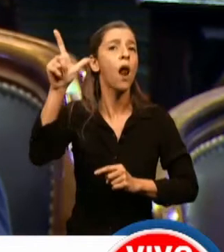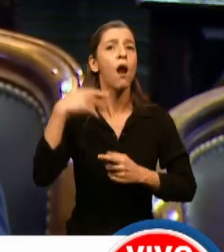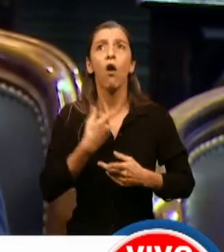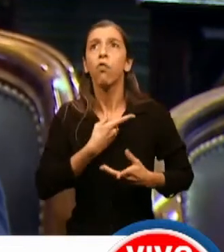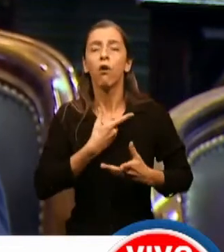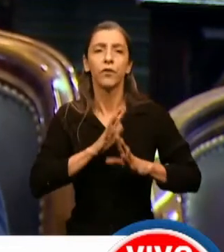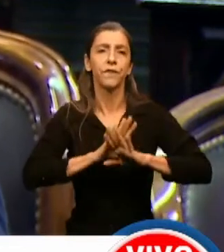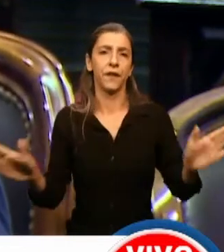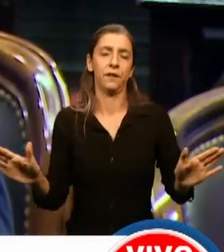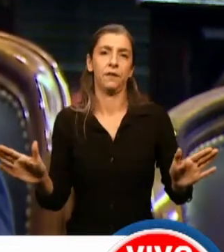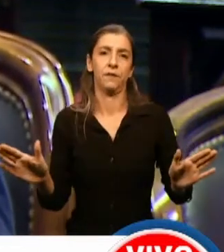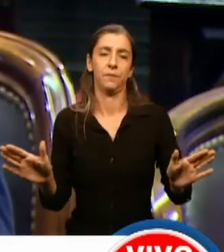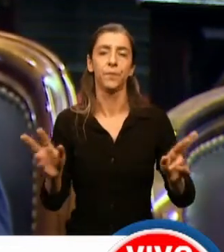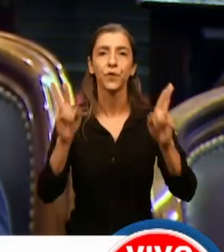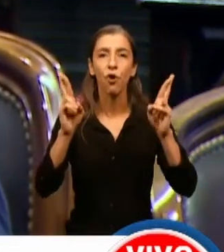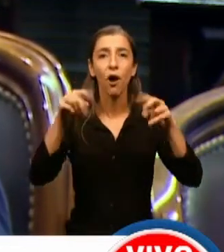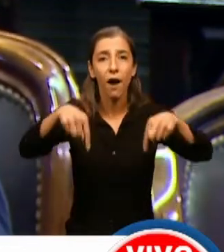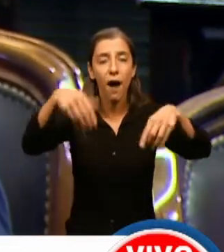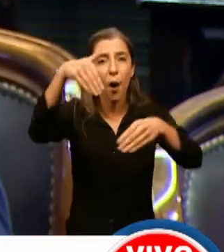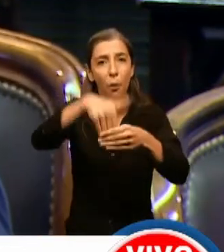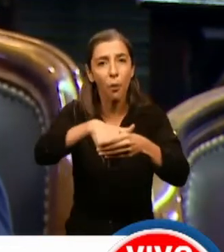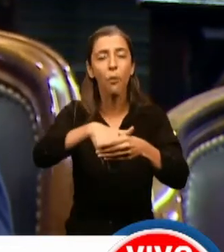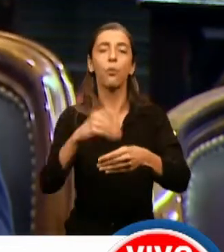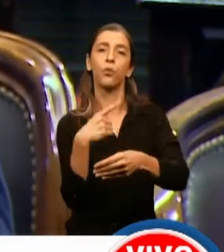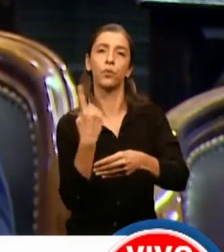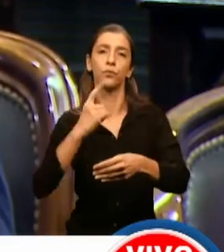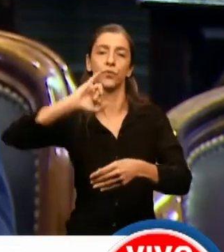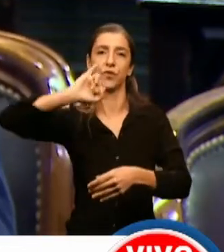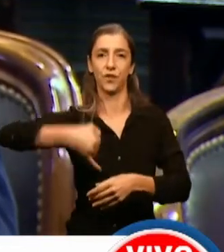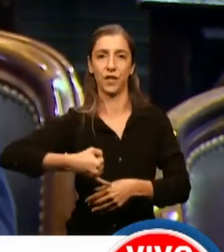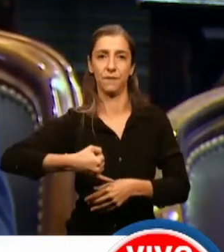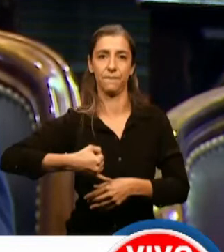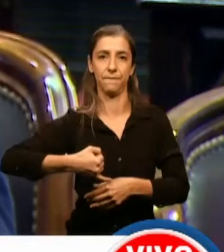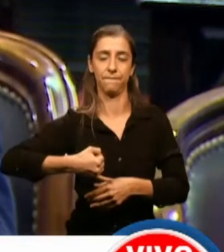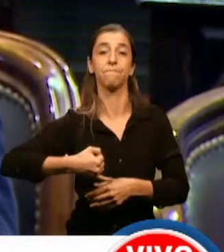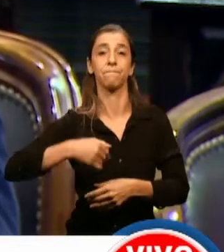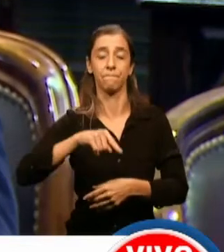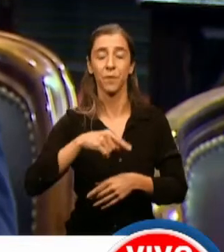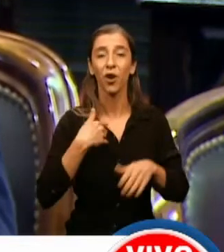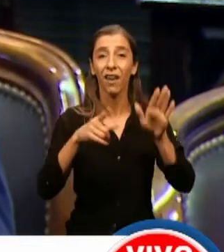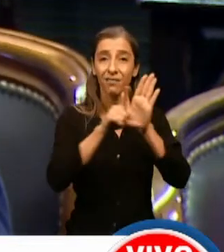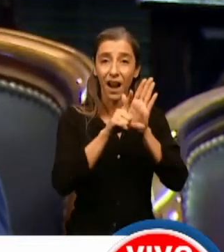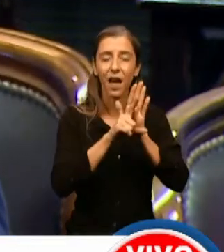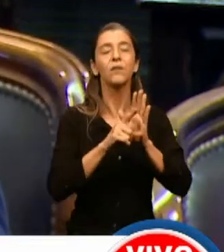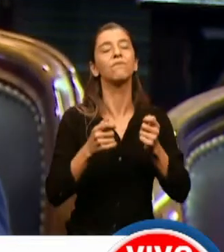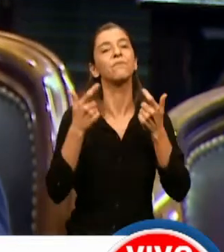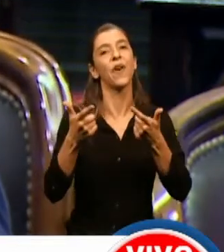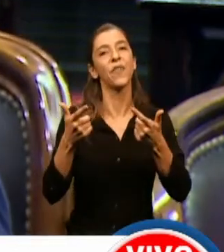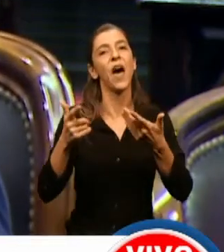voto de esta Cámara sea unánimemente favorable a este acto de reparación